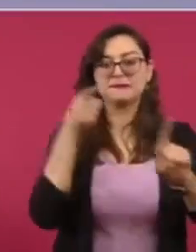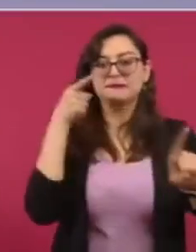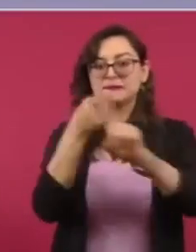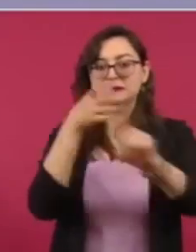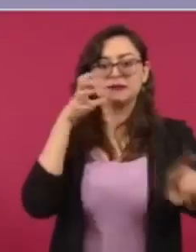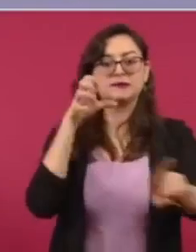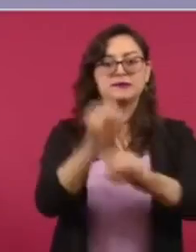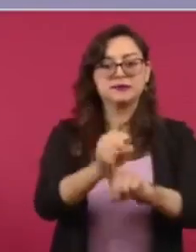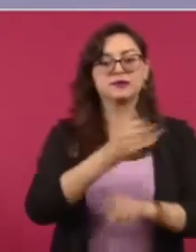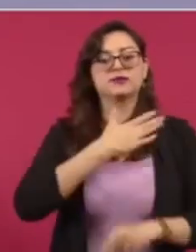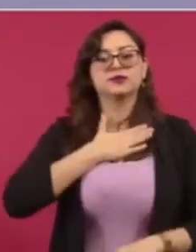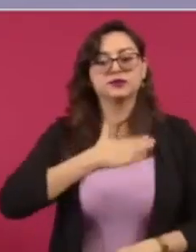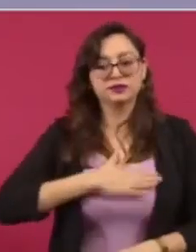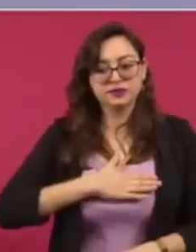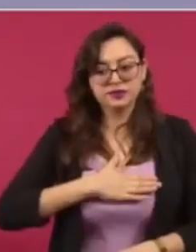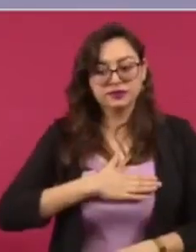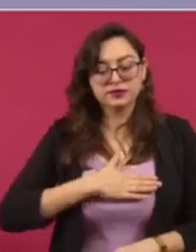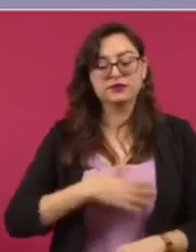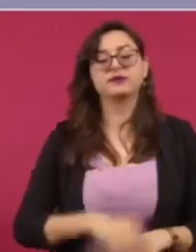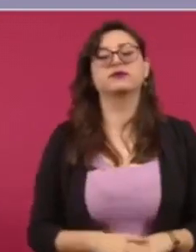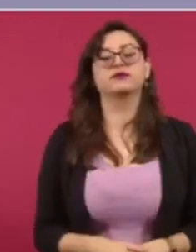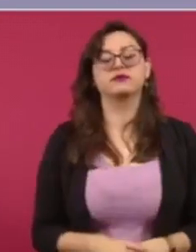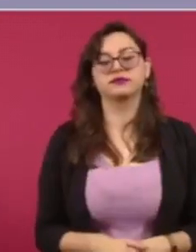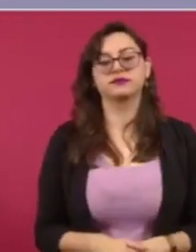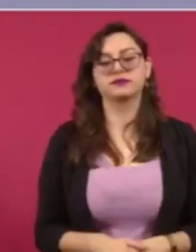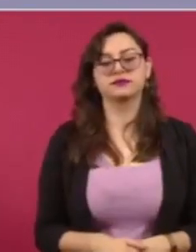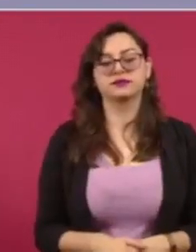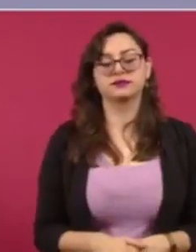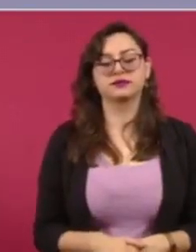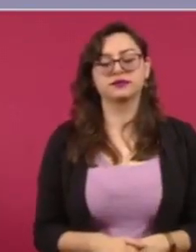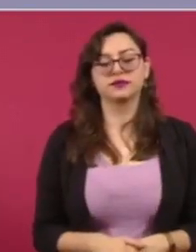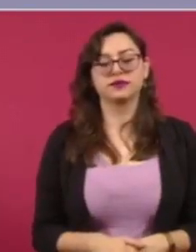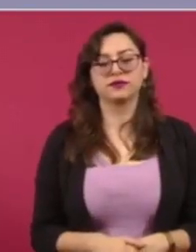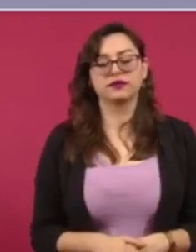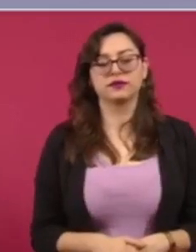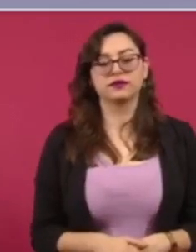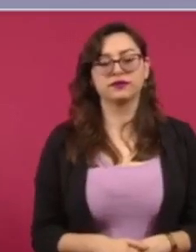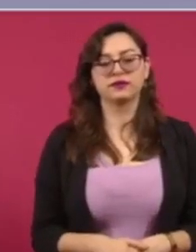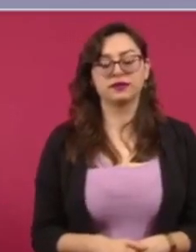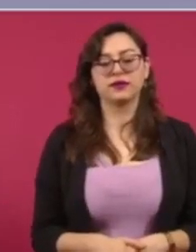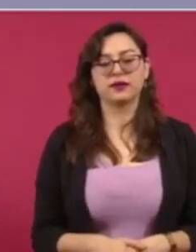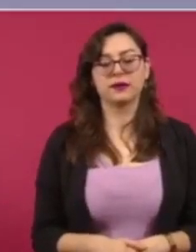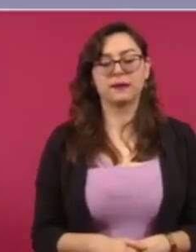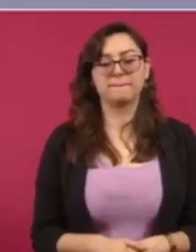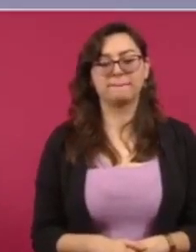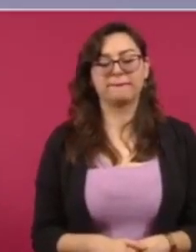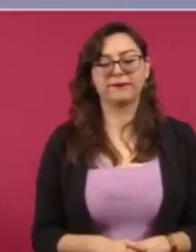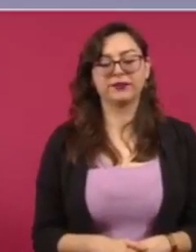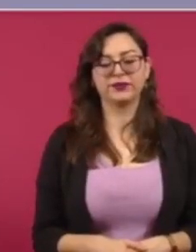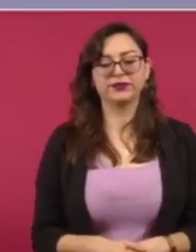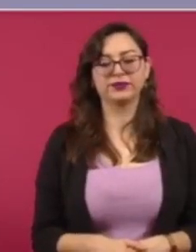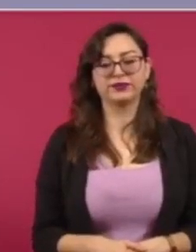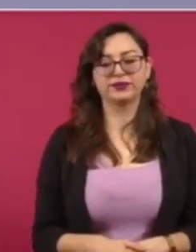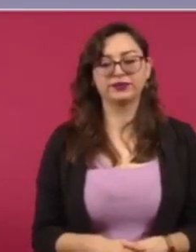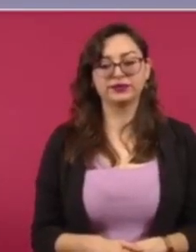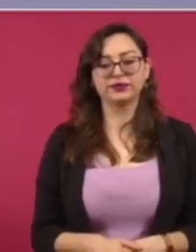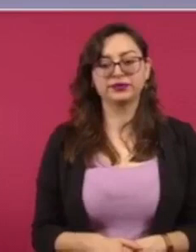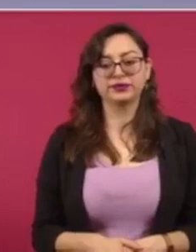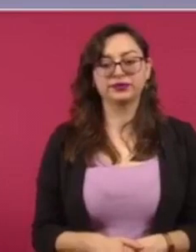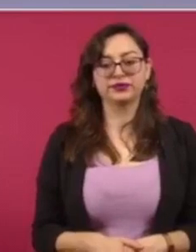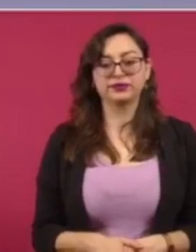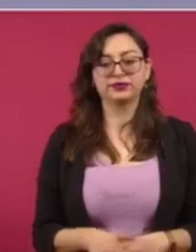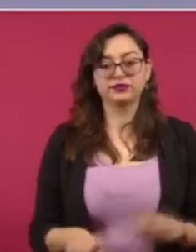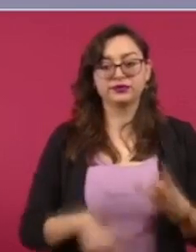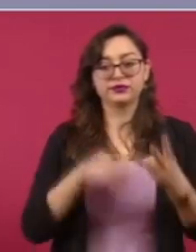presentes legisladoras, funcionarias de alto nivel y gobernadoras. Debemos